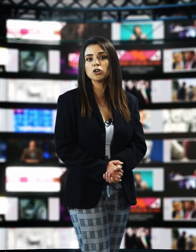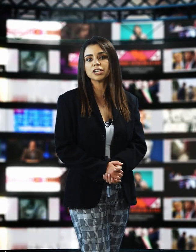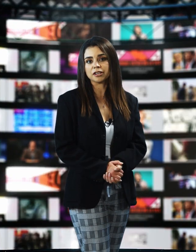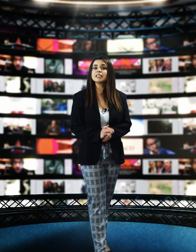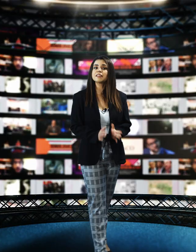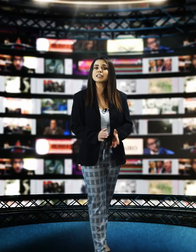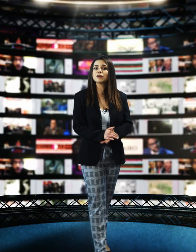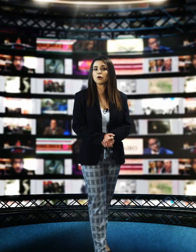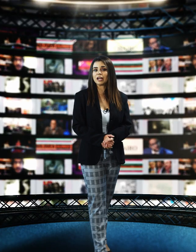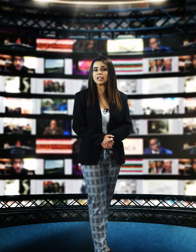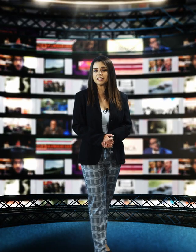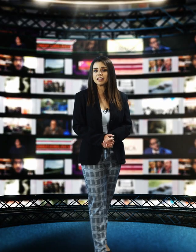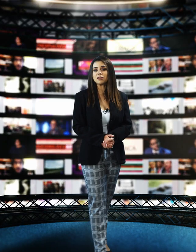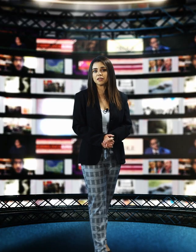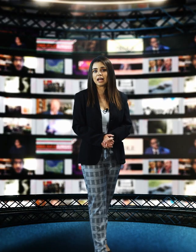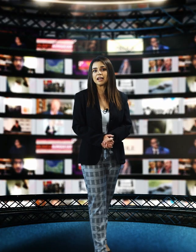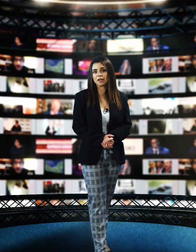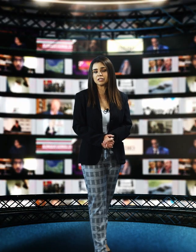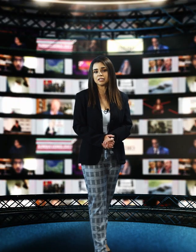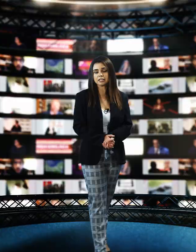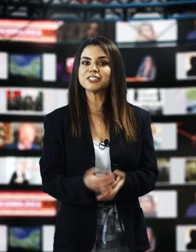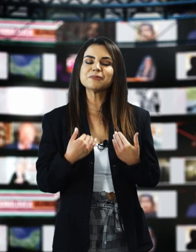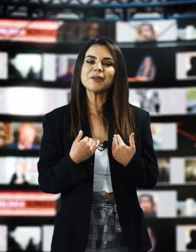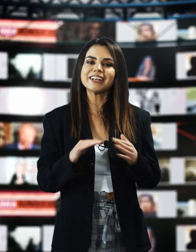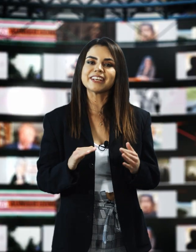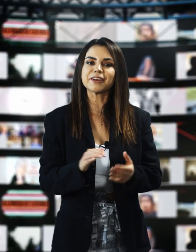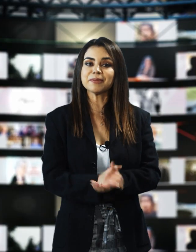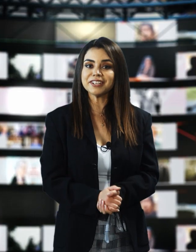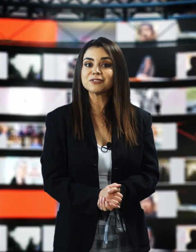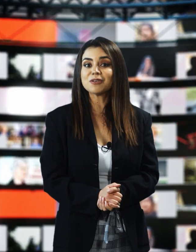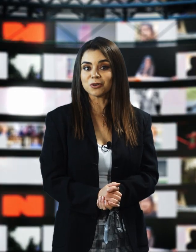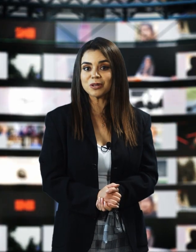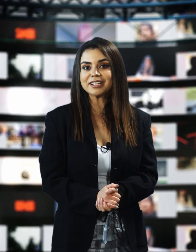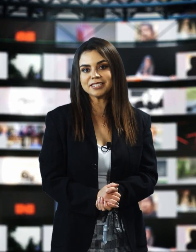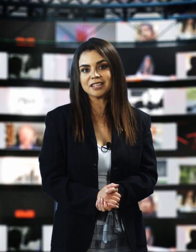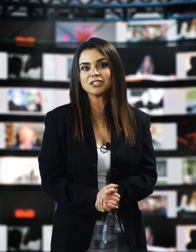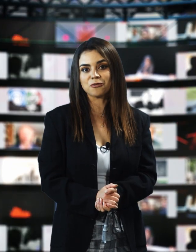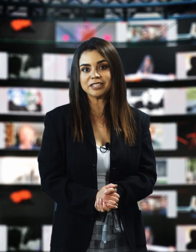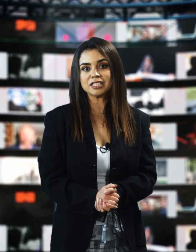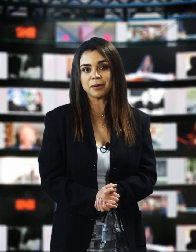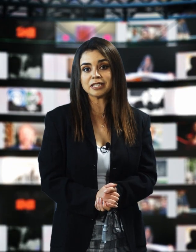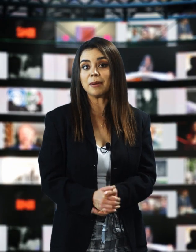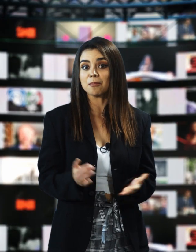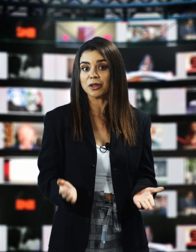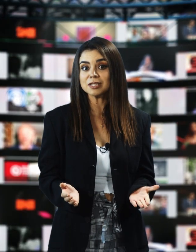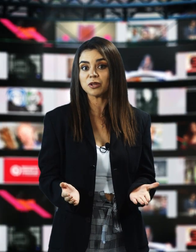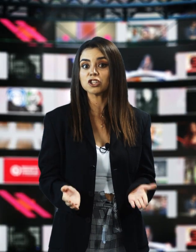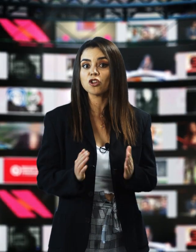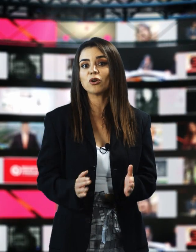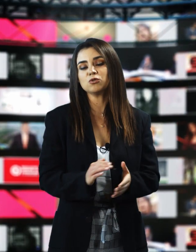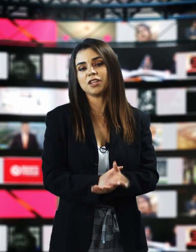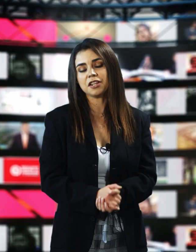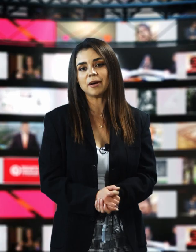jurídico Julio Scherer. Y en el caso de la colega detenida lo atenderá Alejandro Encinas. Yo no me voy a cansar de repetir que es una fortuna que existan estas conferencias de prensa para poder